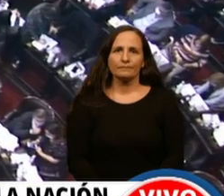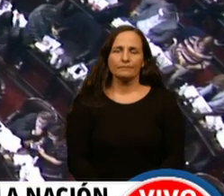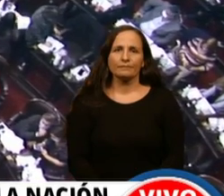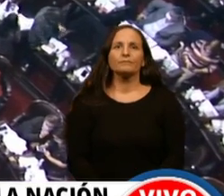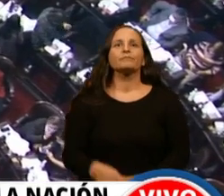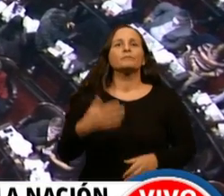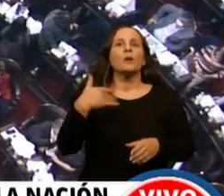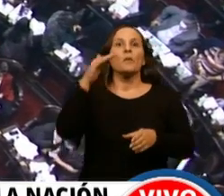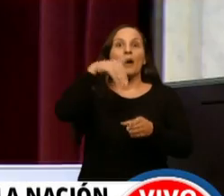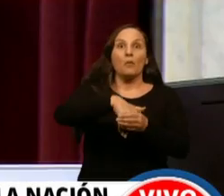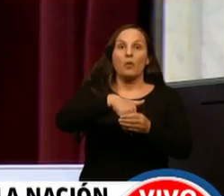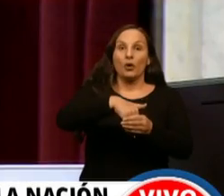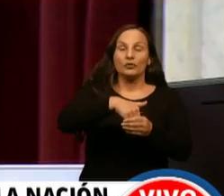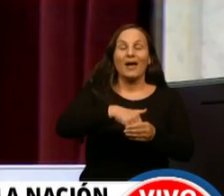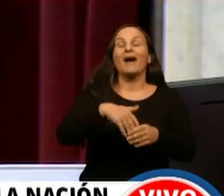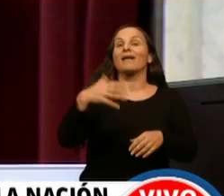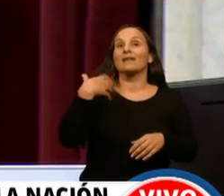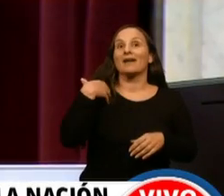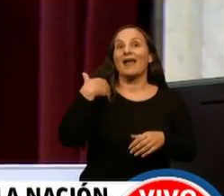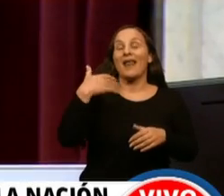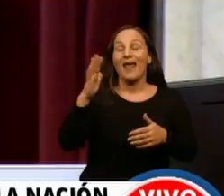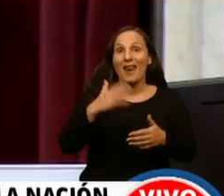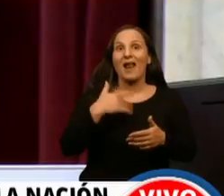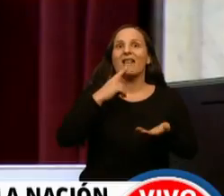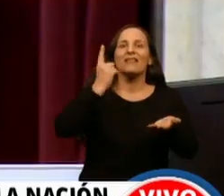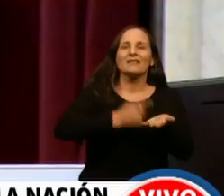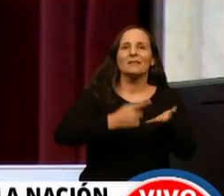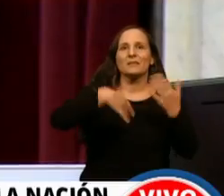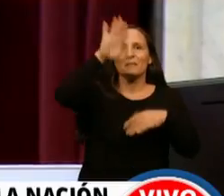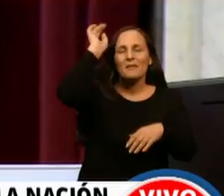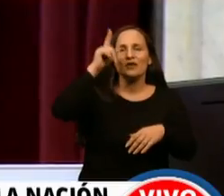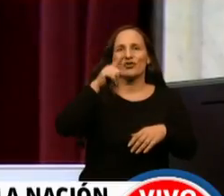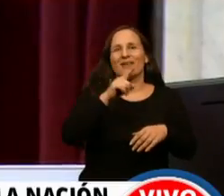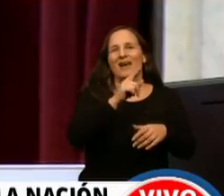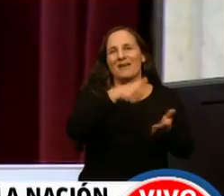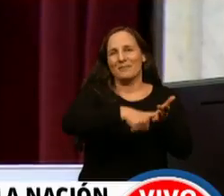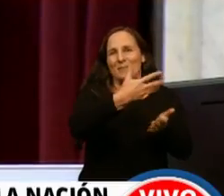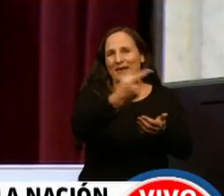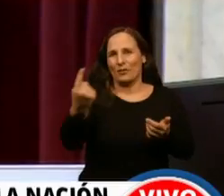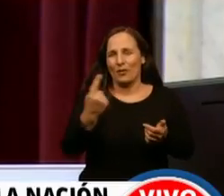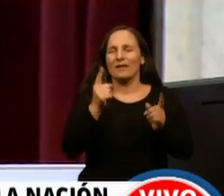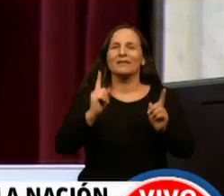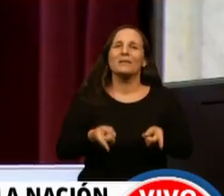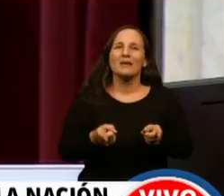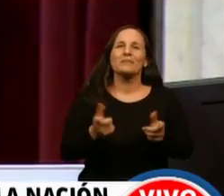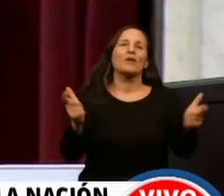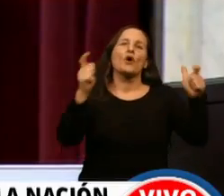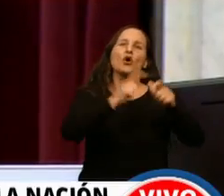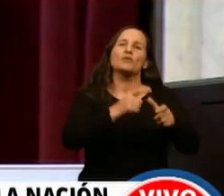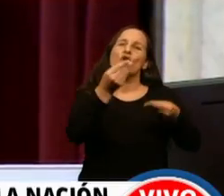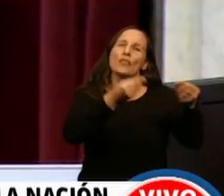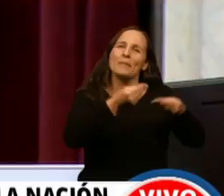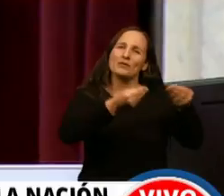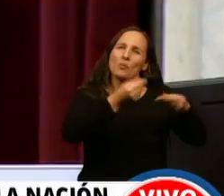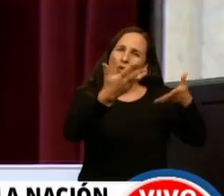se va a votar en general y en particular el dictamen de mayoría de la comisión de presupuesto y